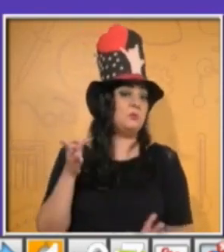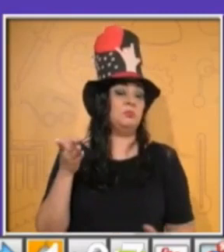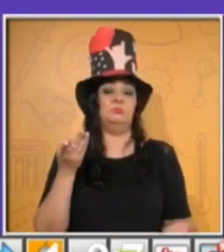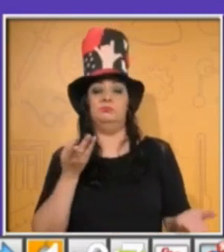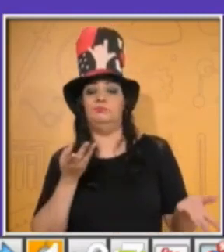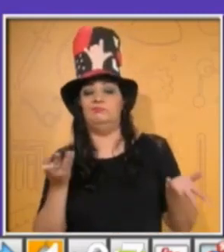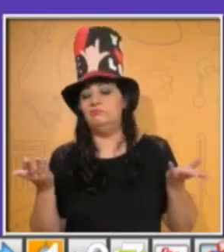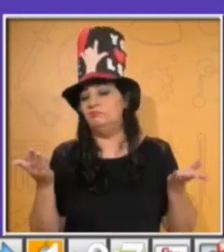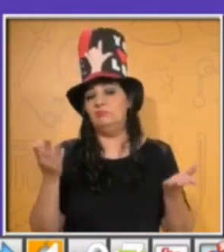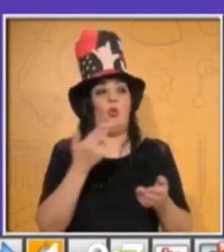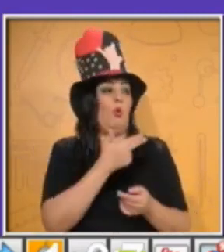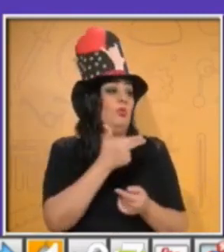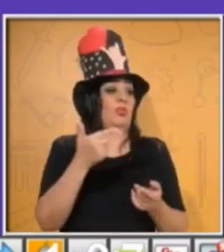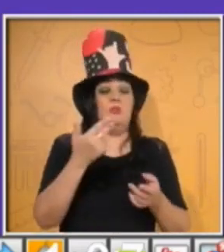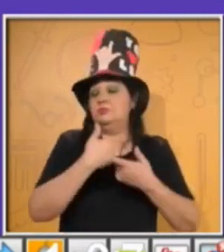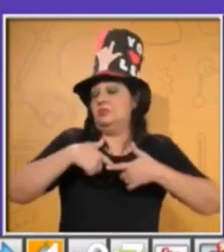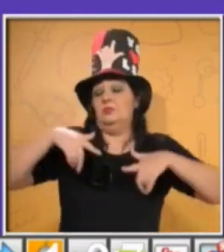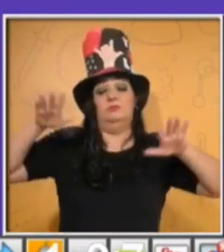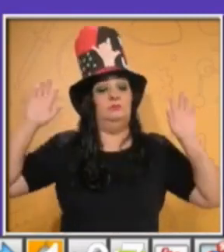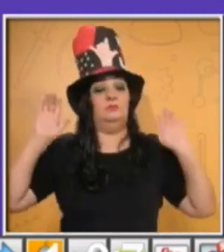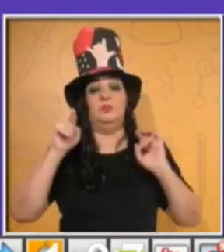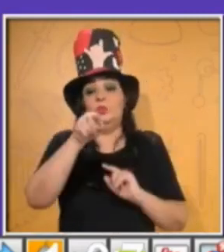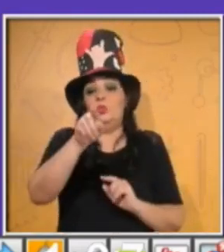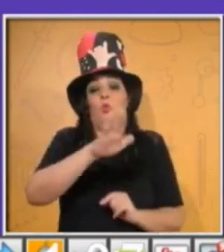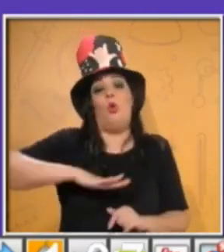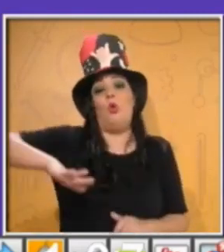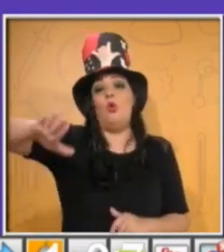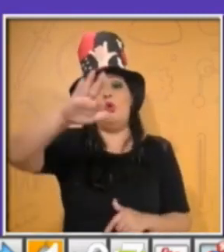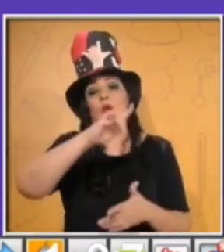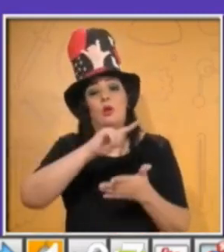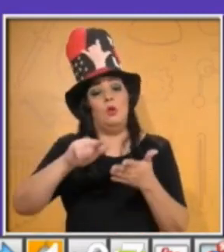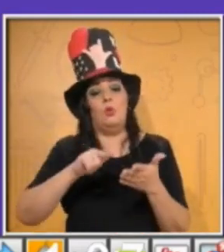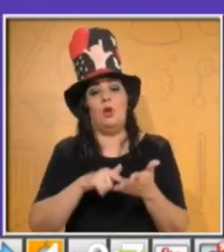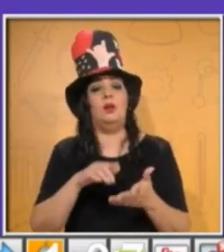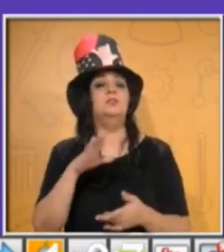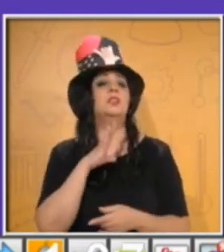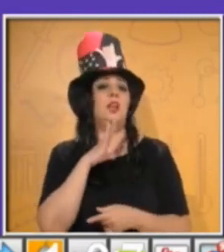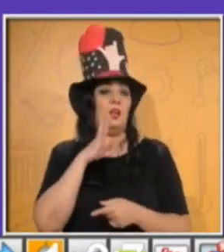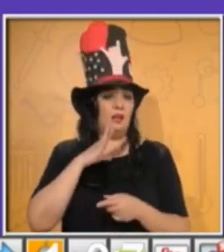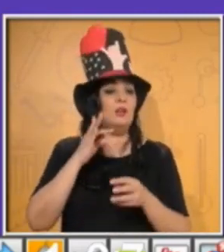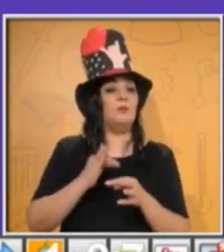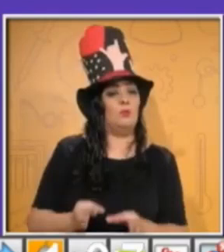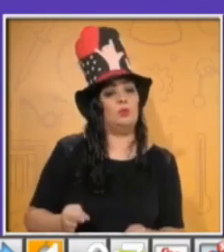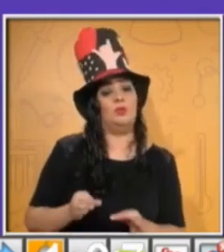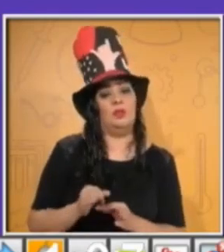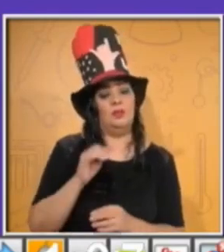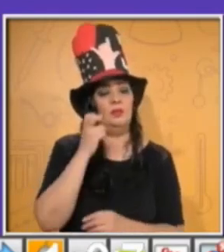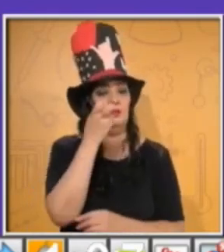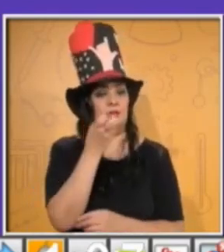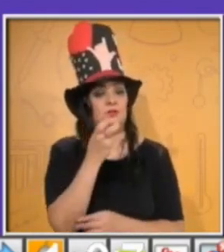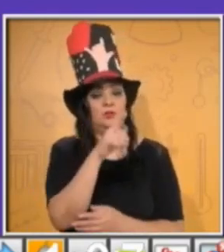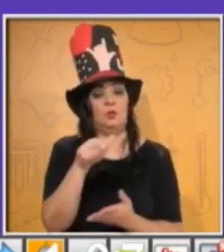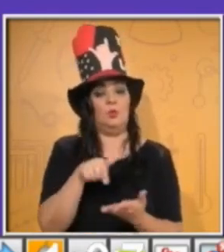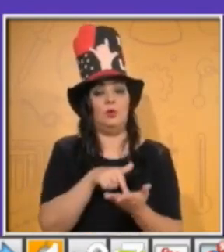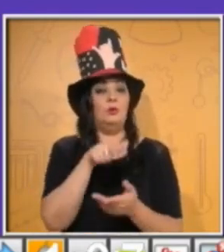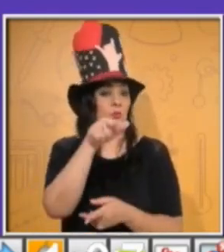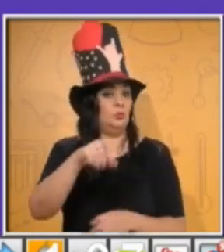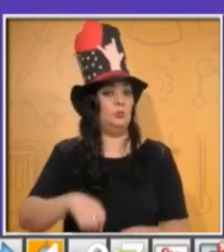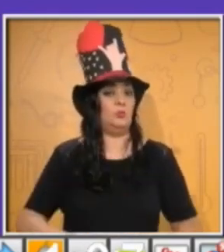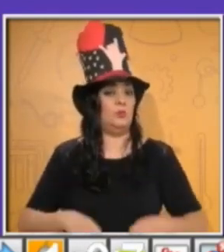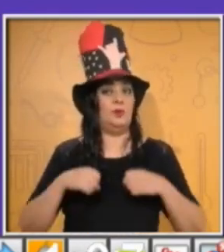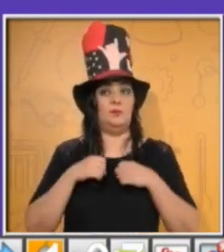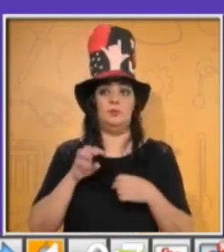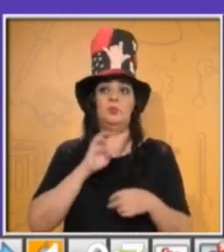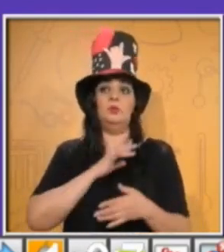inclusive, no sé, hoteles, según los lugares de importancia que haya en el lugar donde ustedes viven,